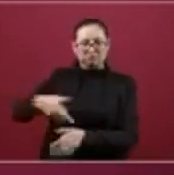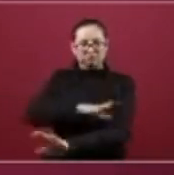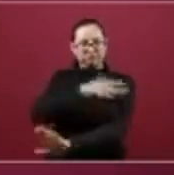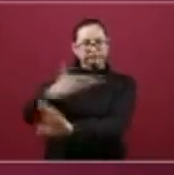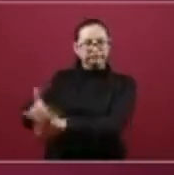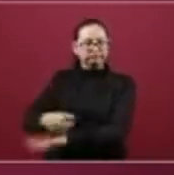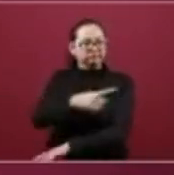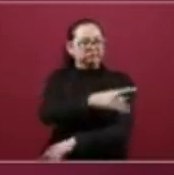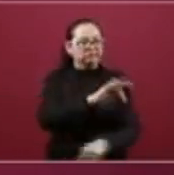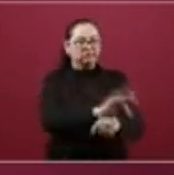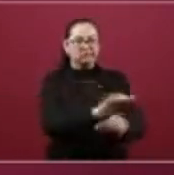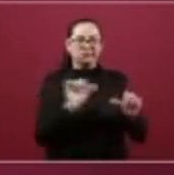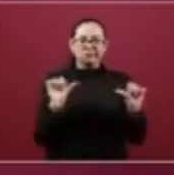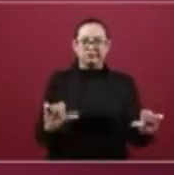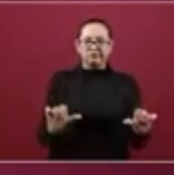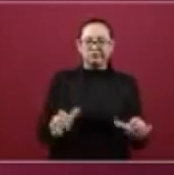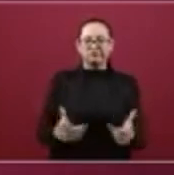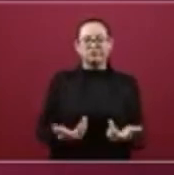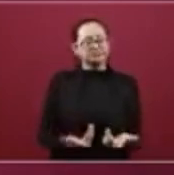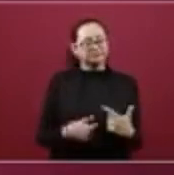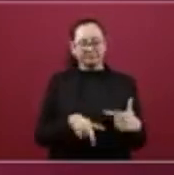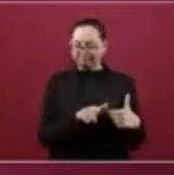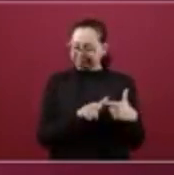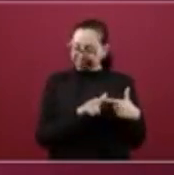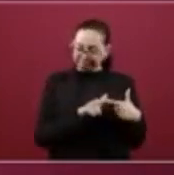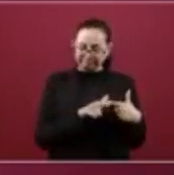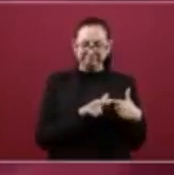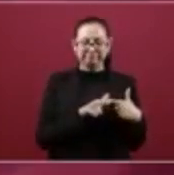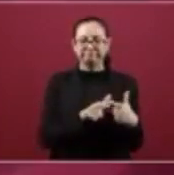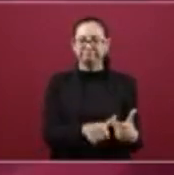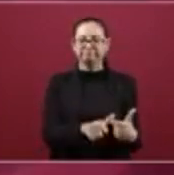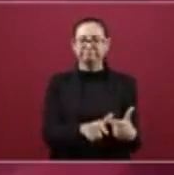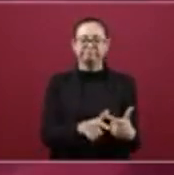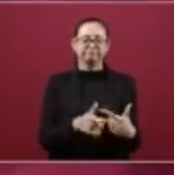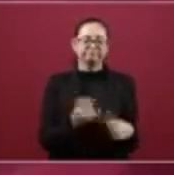Entonces, vamos a seguir con esto.